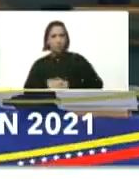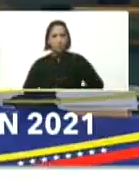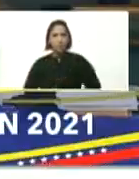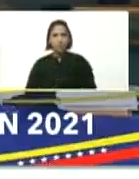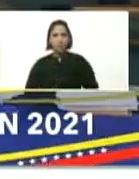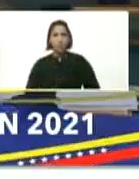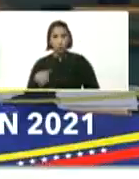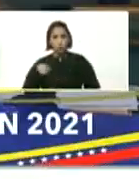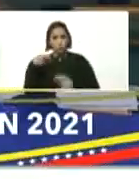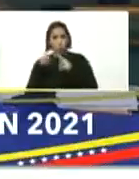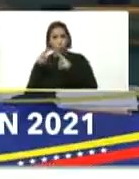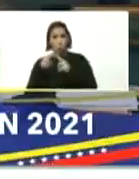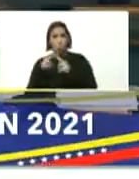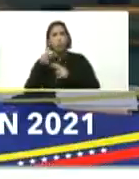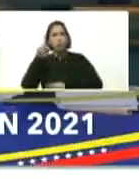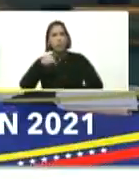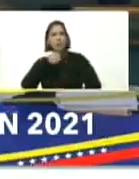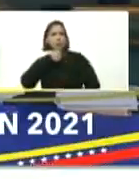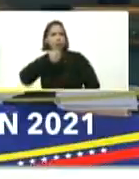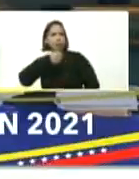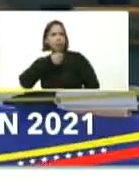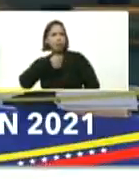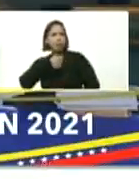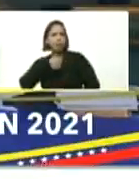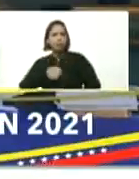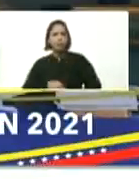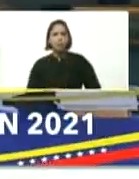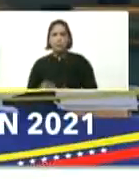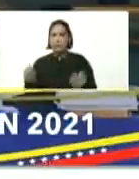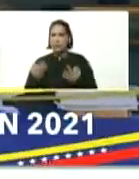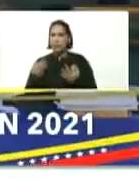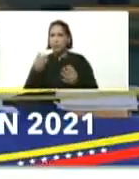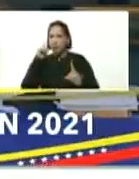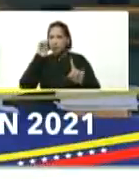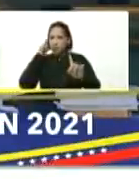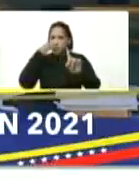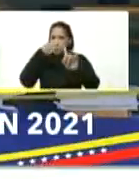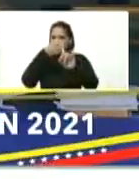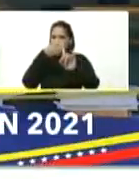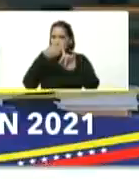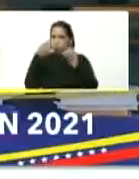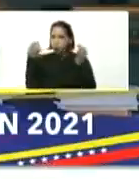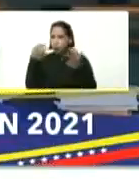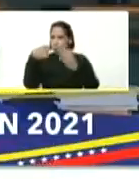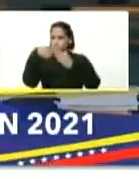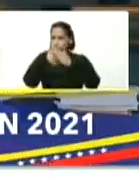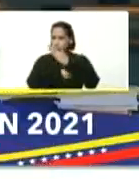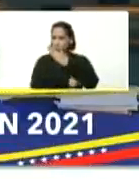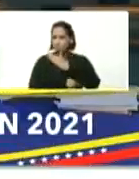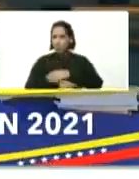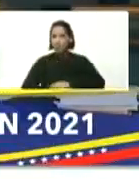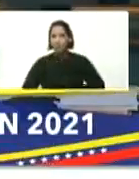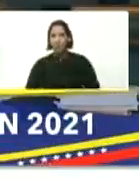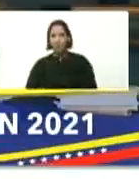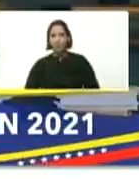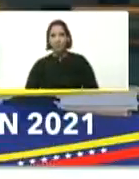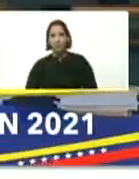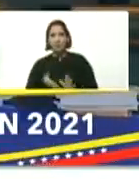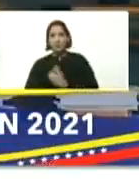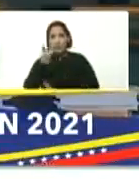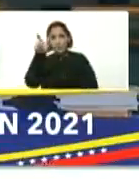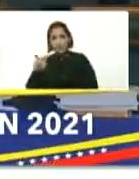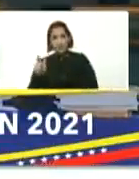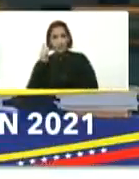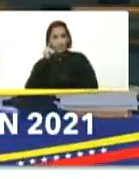la conozco por sus reportajes, siempre muy objetivos, profundos. Se trata de la